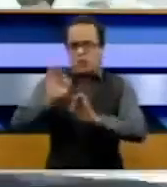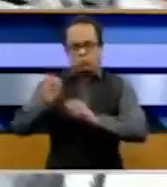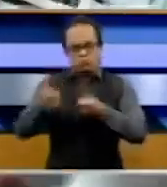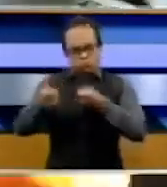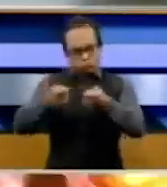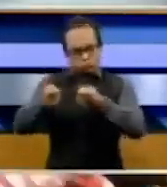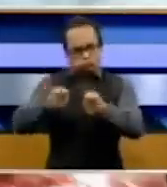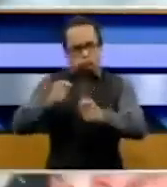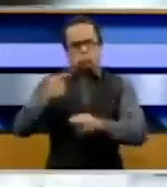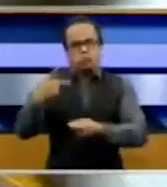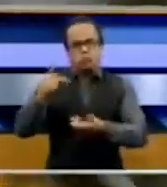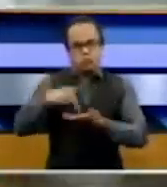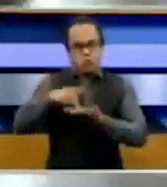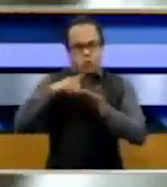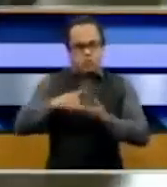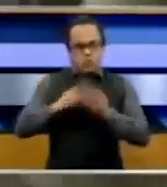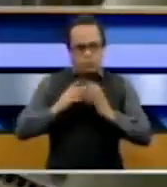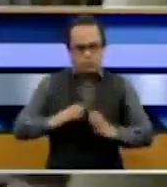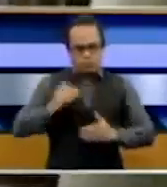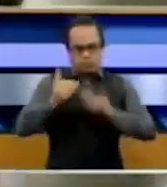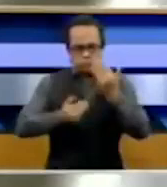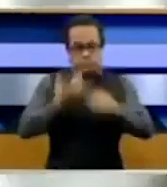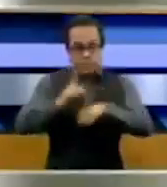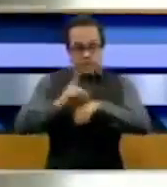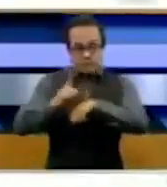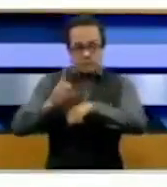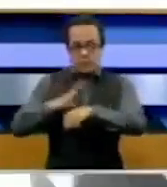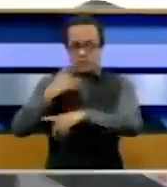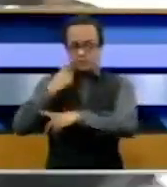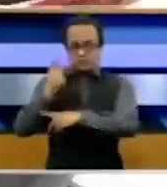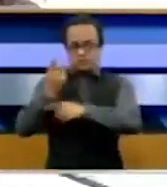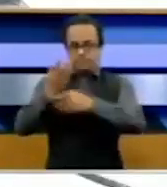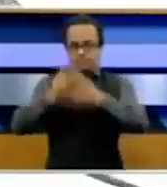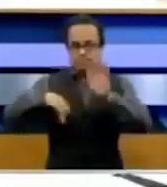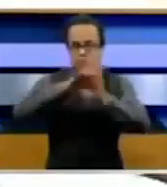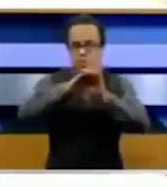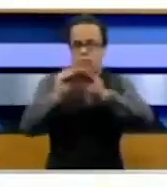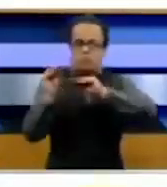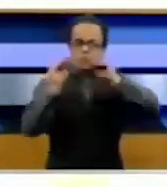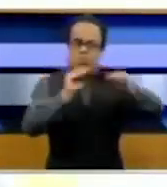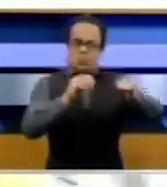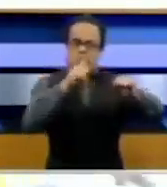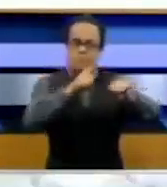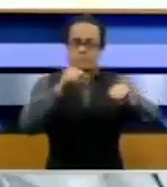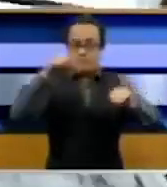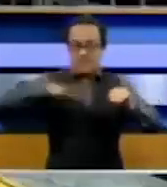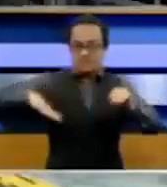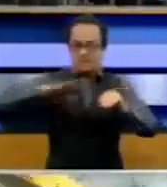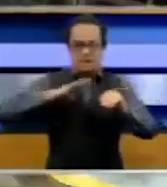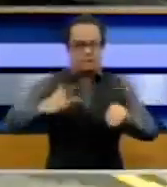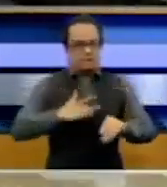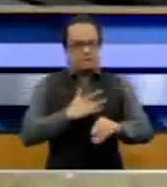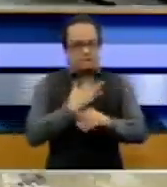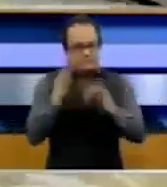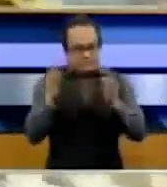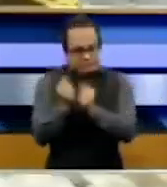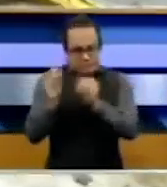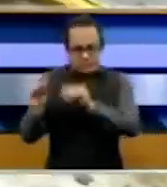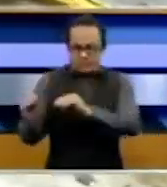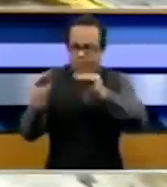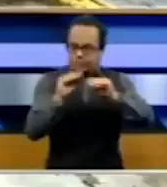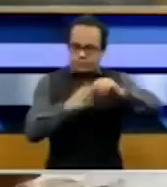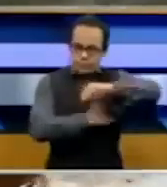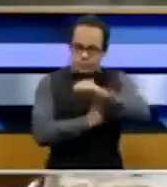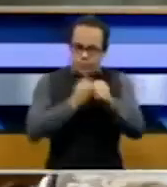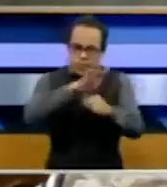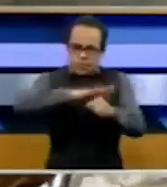dieta. Otro de los cuidados que tenemos con ellos es que diario se guardan en dormitorios, ya que aquí en el estado pues tenemos bajas temperaturas, entonces resguardan